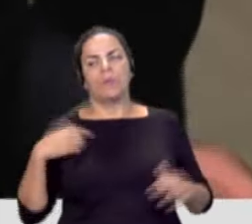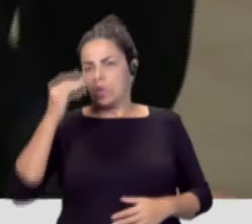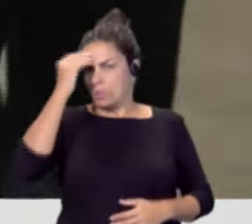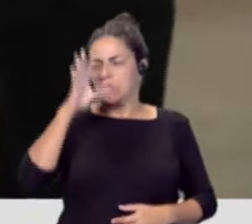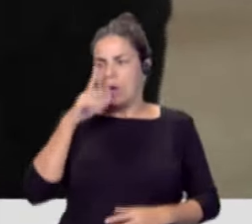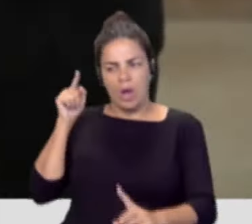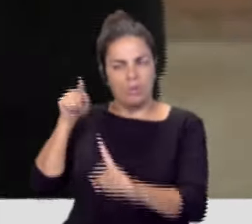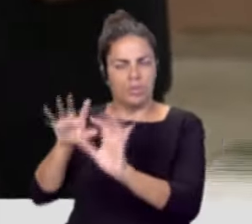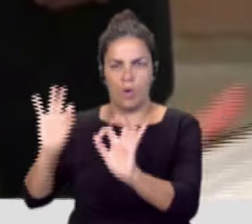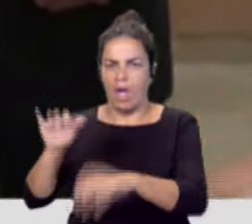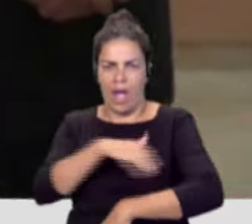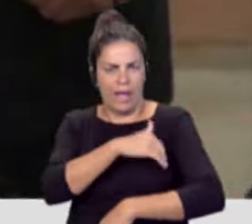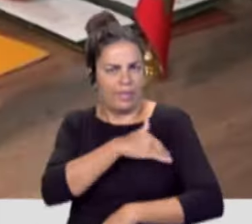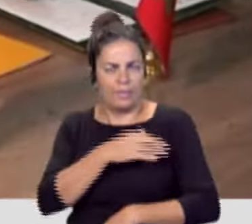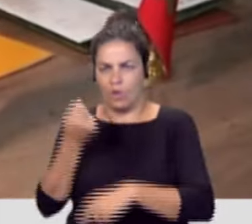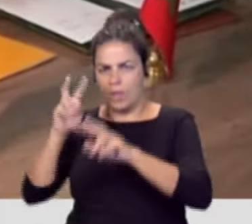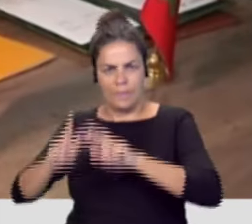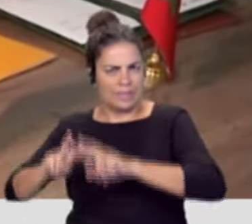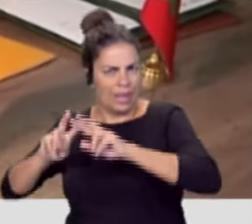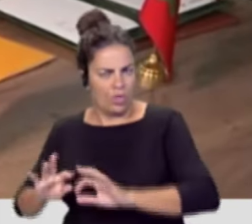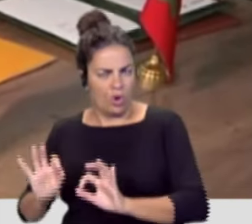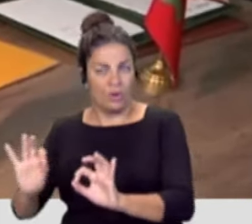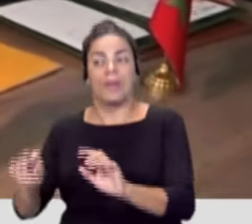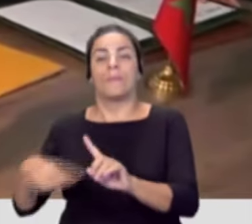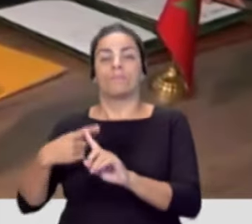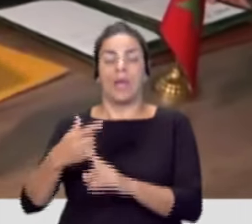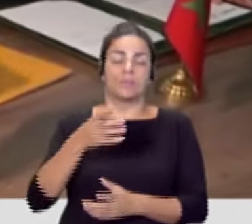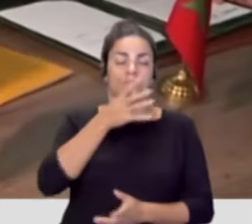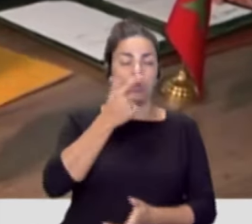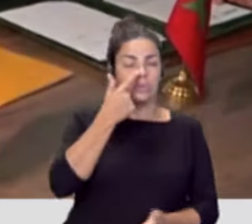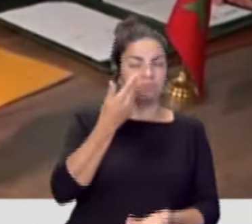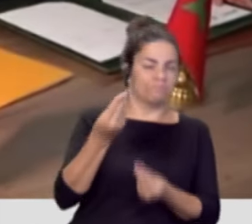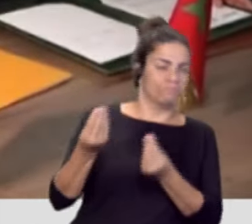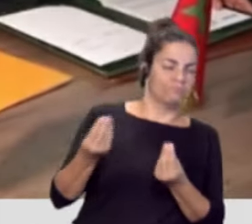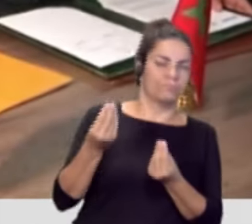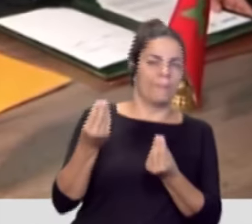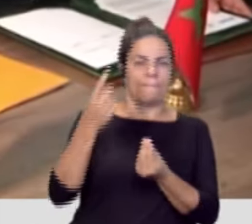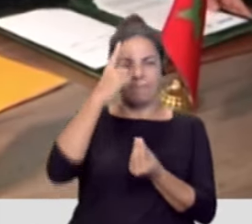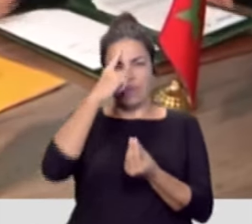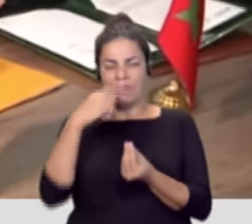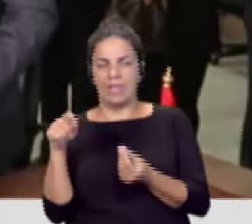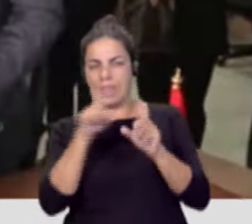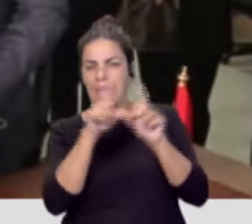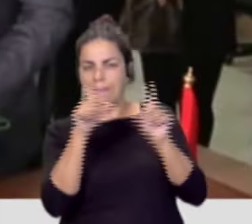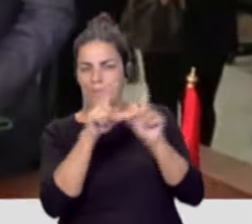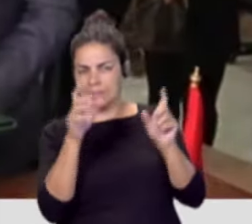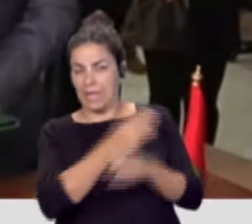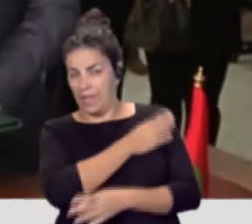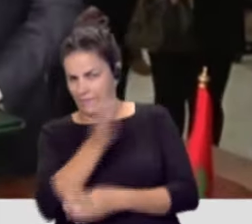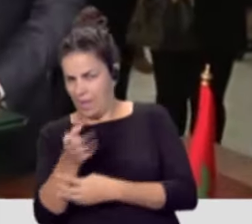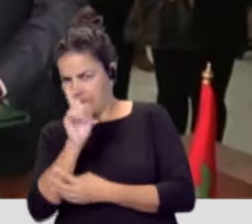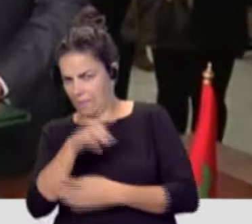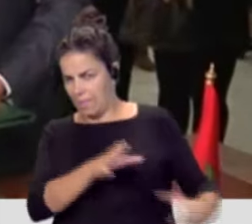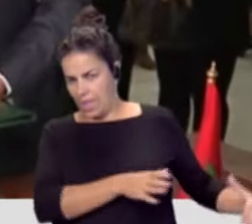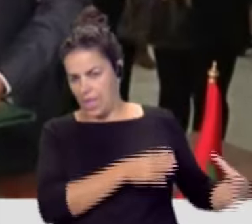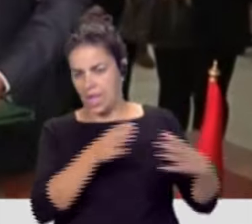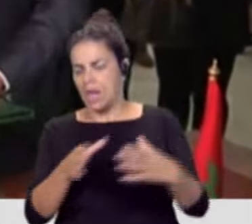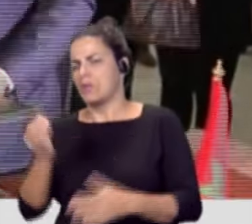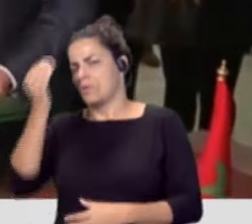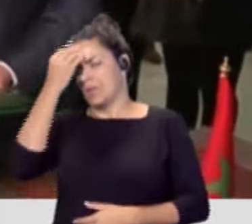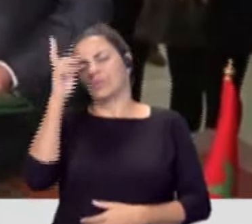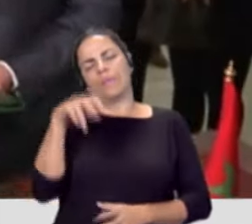investigadora. Deduzco además con el perfil de las empresas que van o de los startups, va desde un punto de vista también